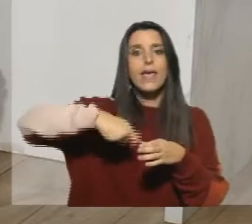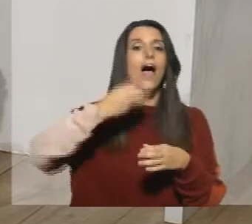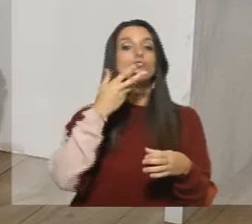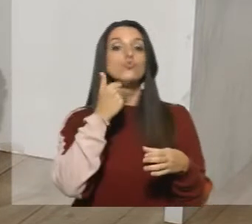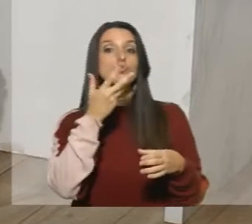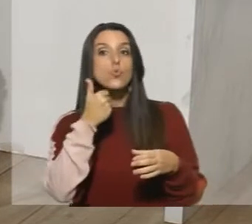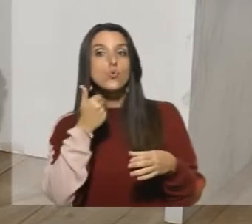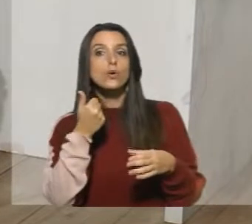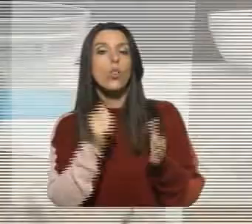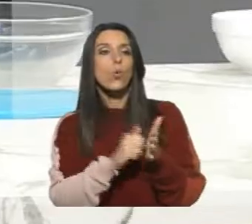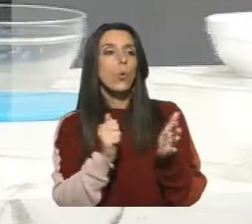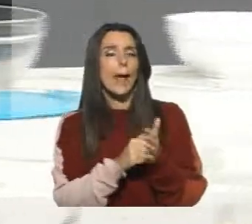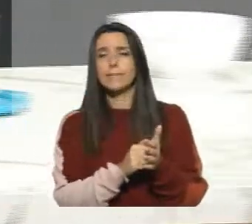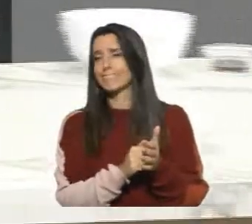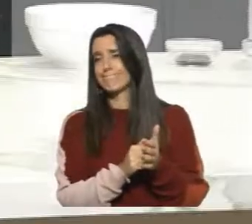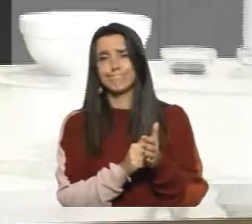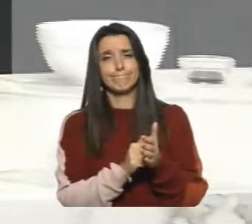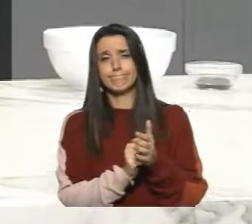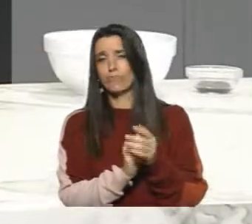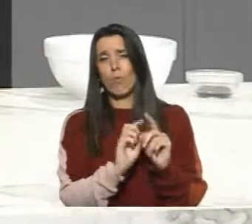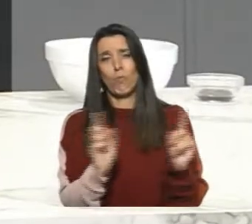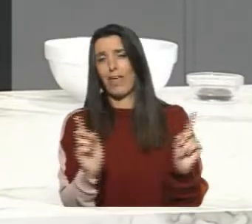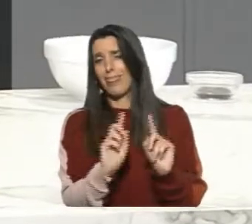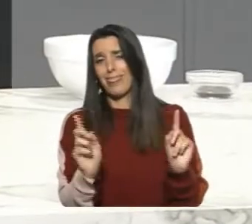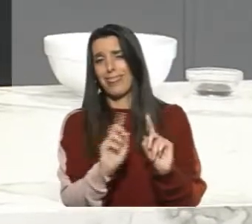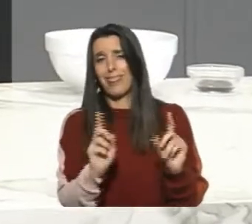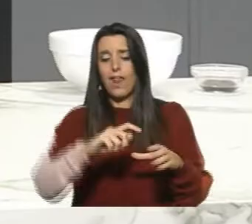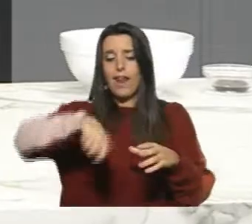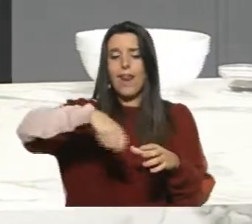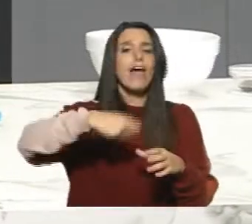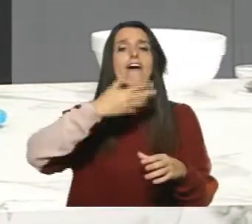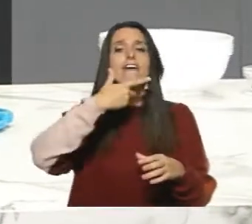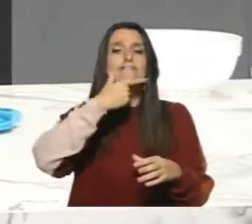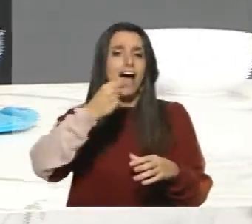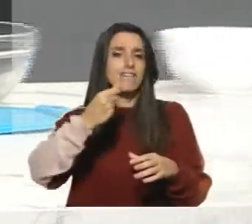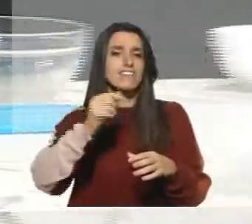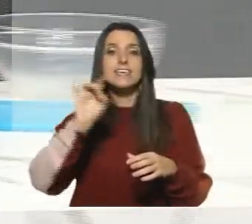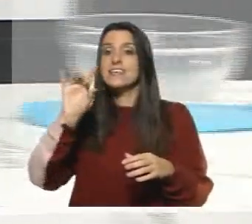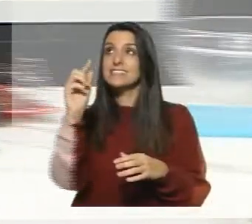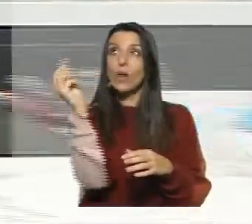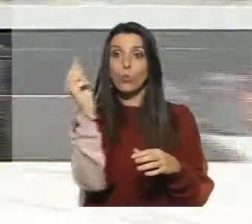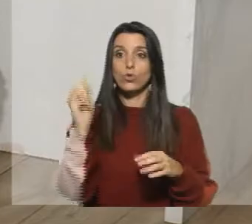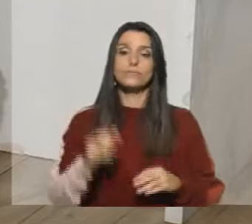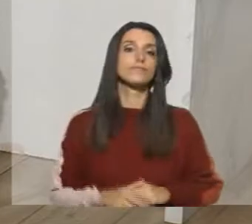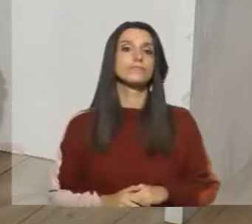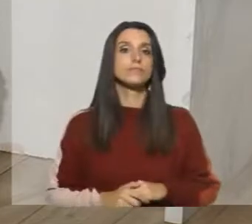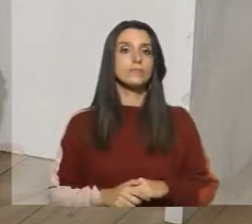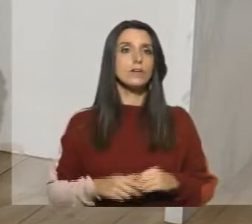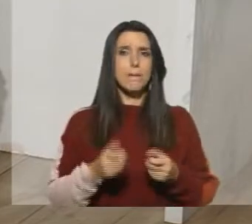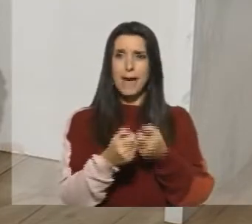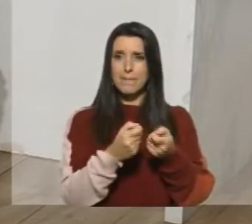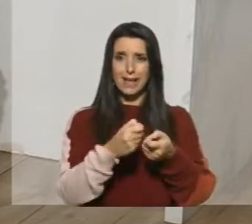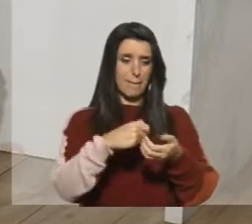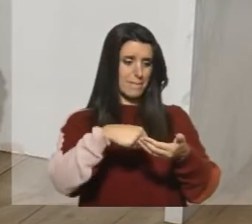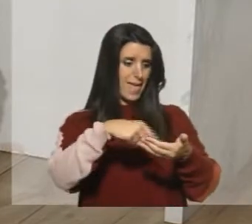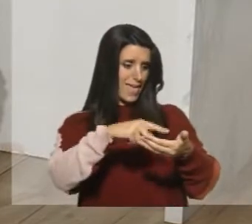azúcar, y si vos la tenés dura se te complique, se te queda como toda enganchada en el batidor, así que unos 15 segunditos al micro. Un montón de mensajes estoy